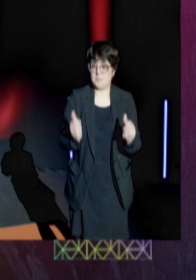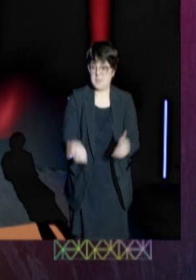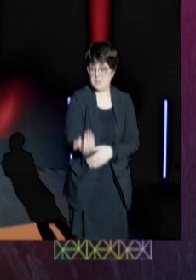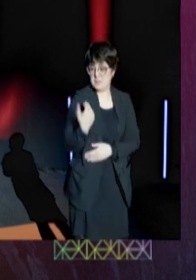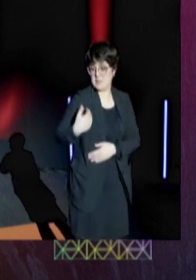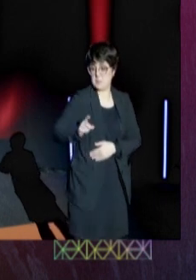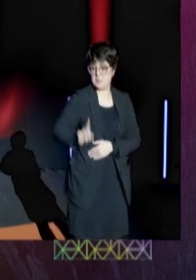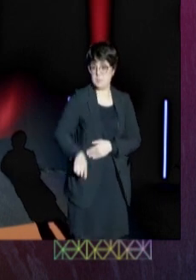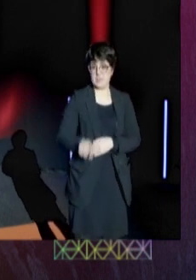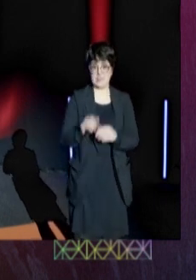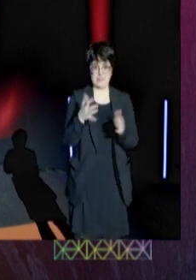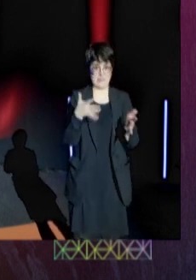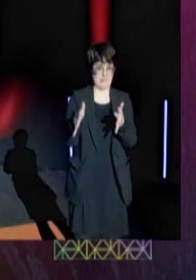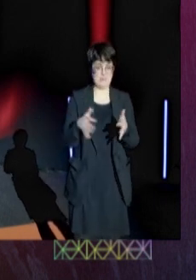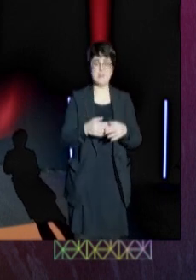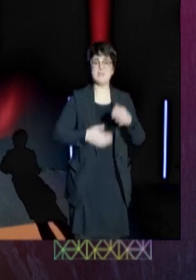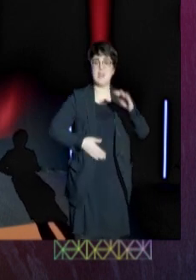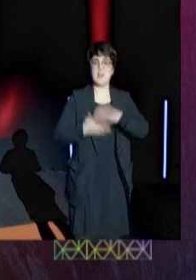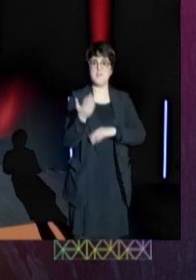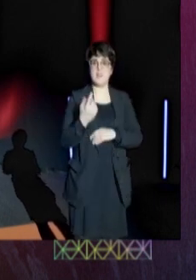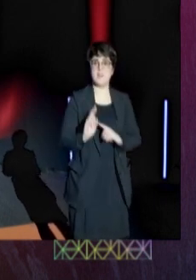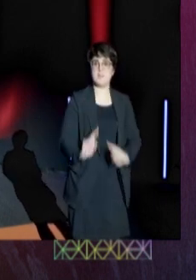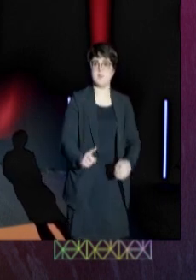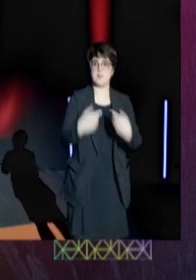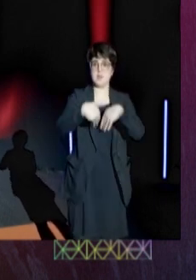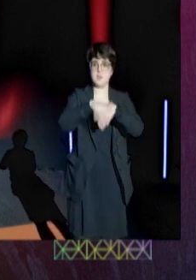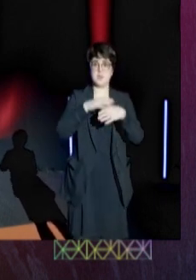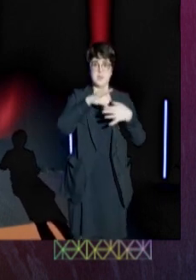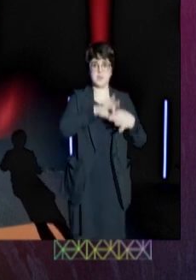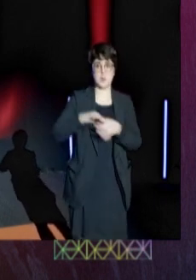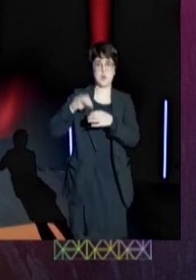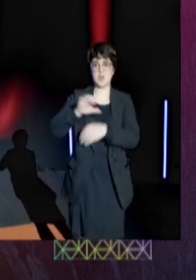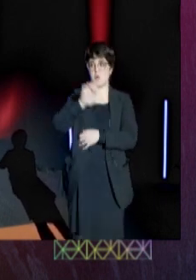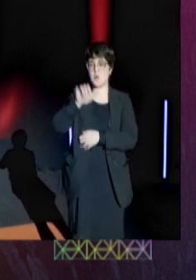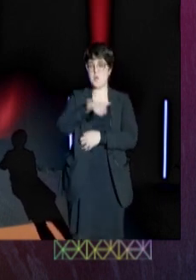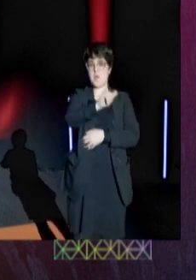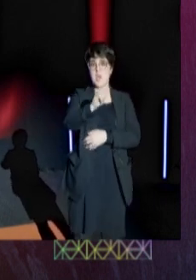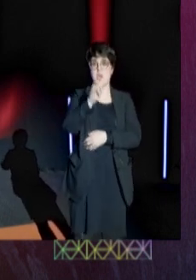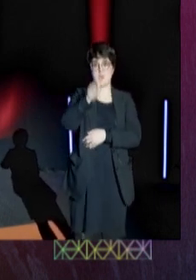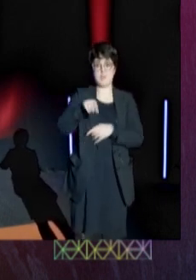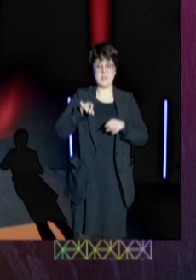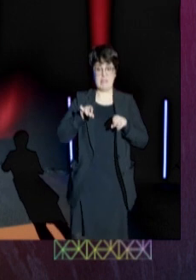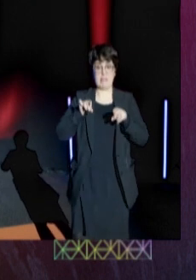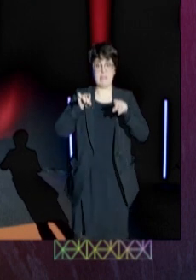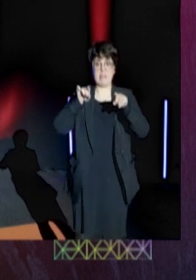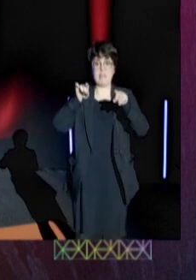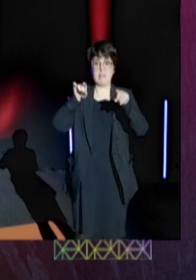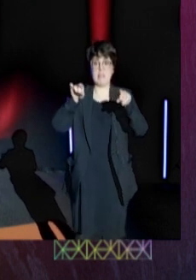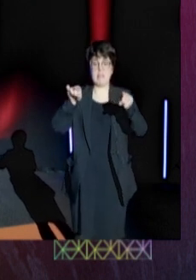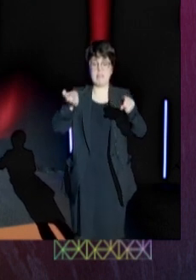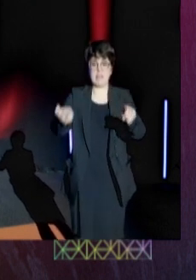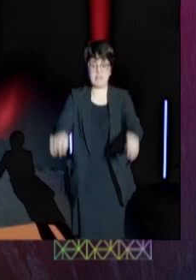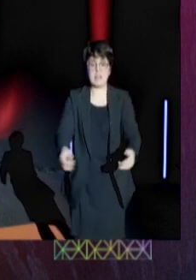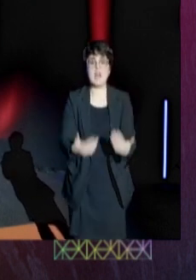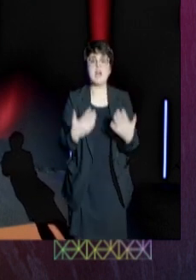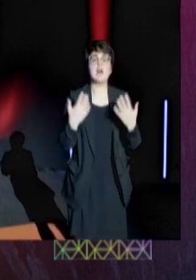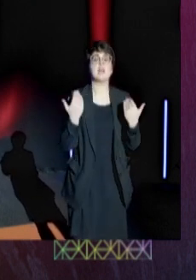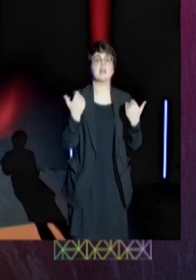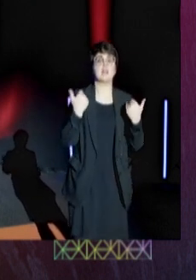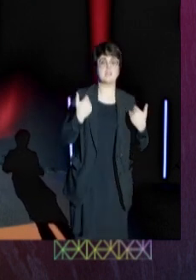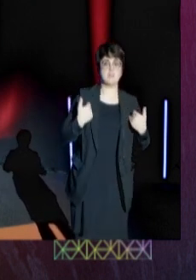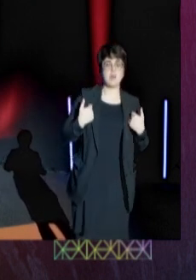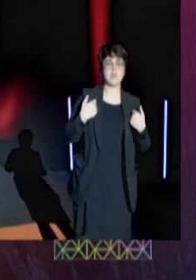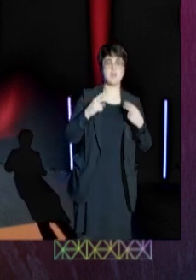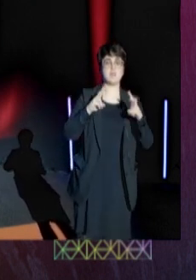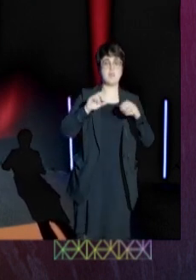mes y que es el primer ministerio que existe en un país de la Unión Europea donde simultáneamente confluyen las responsabilidades sobre